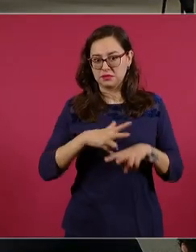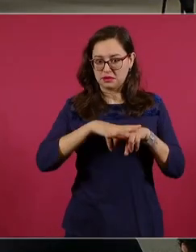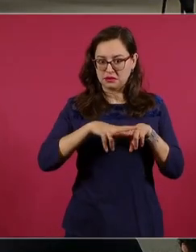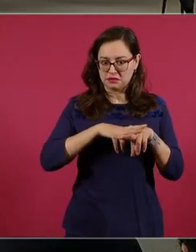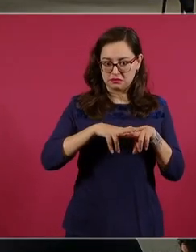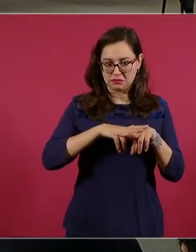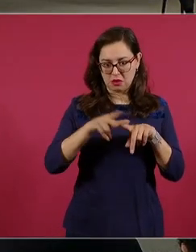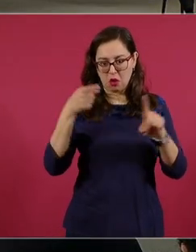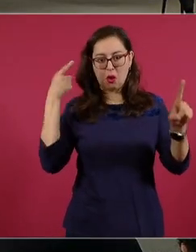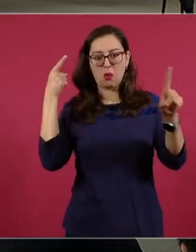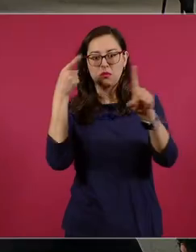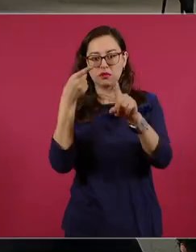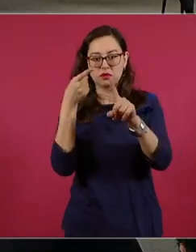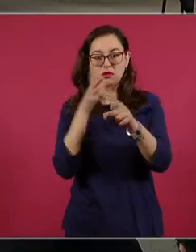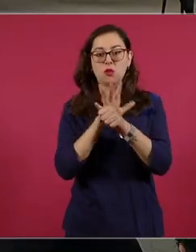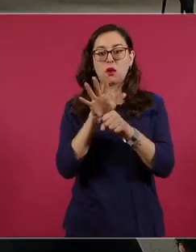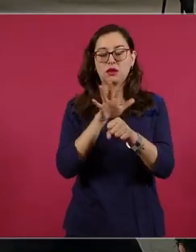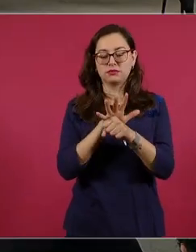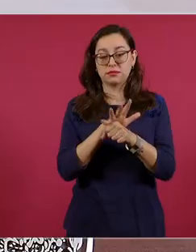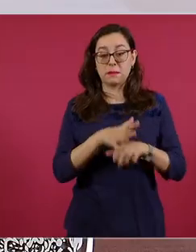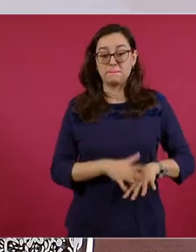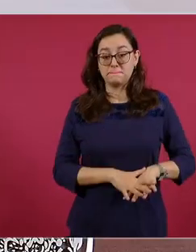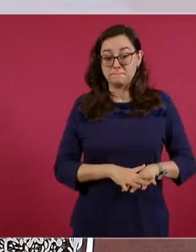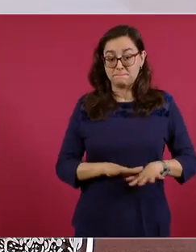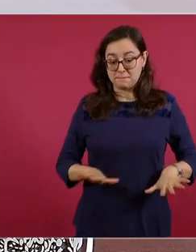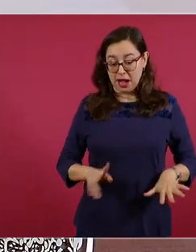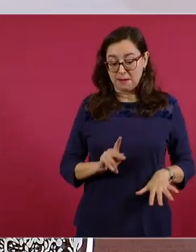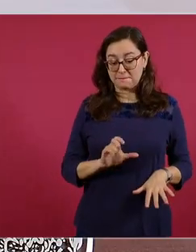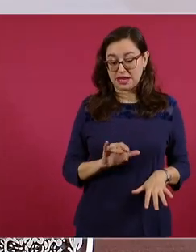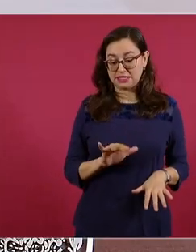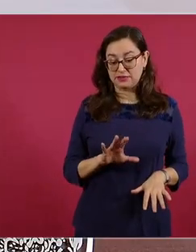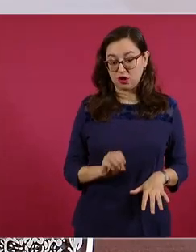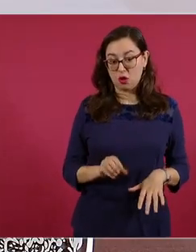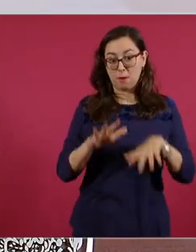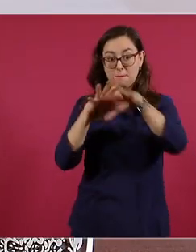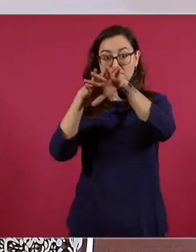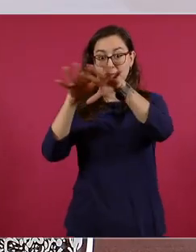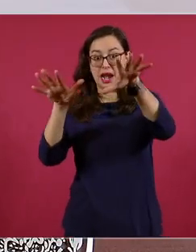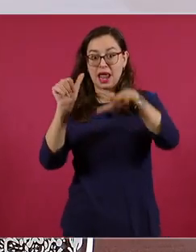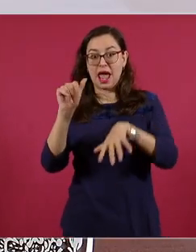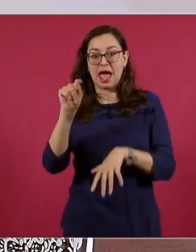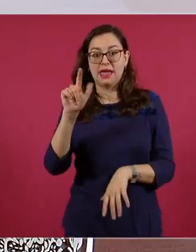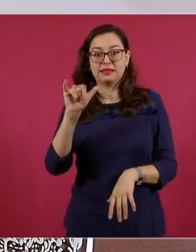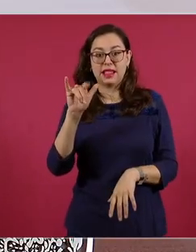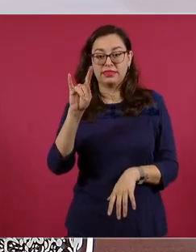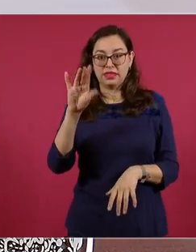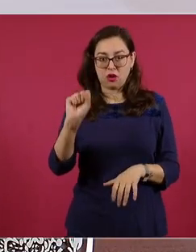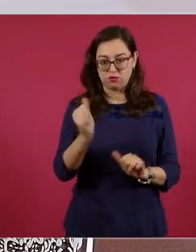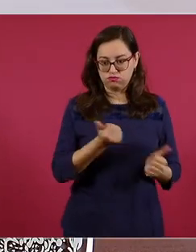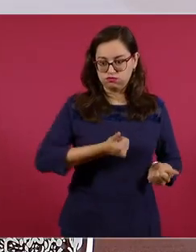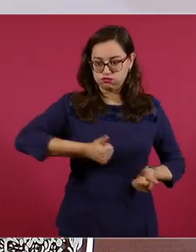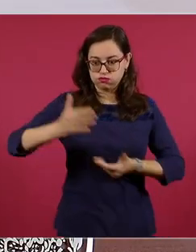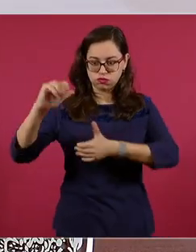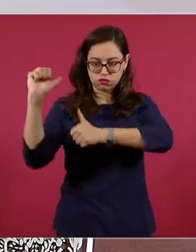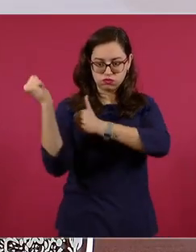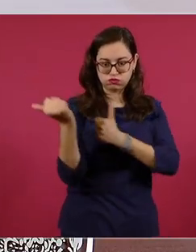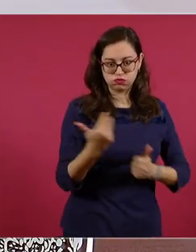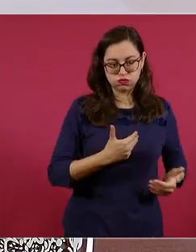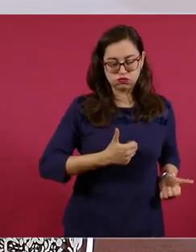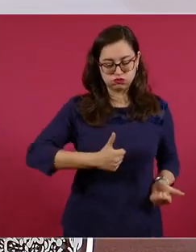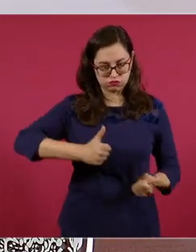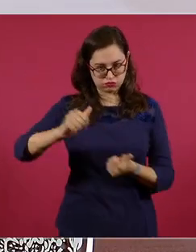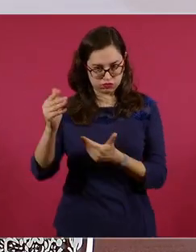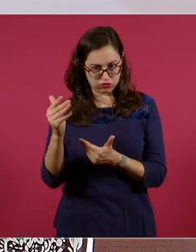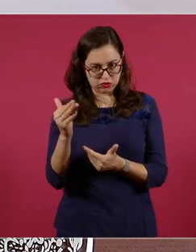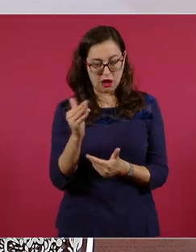interoceánico es conectar los océanos Pacífico y Atlántico, esto con la finalidad de potenciar el comercio marítimo y traer